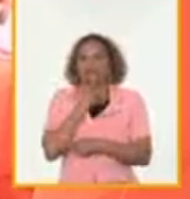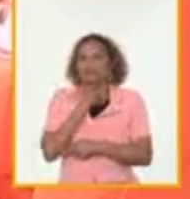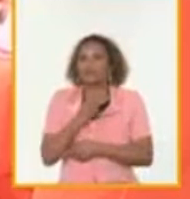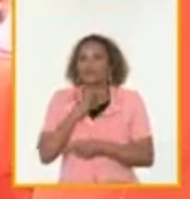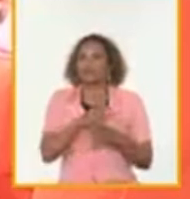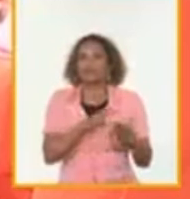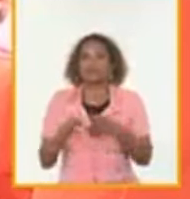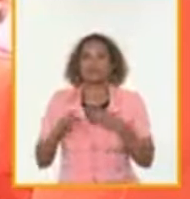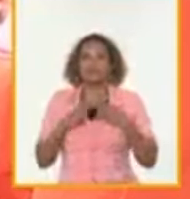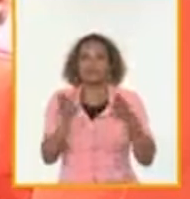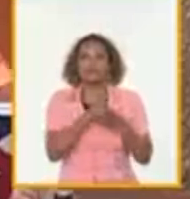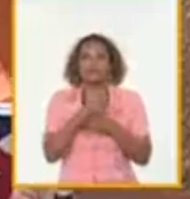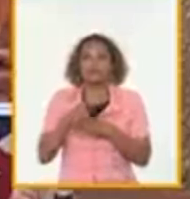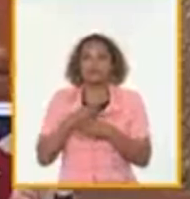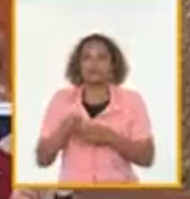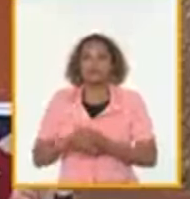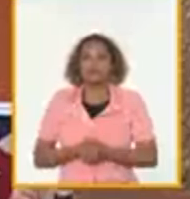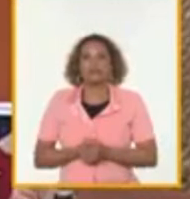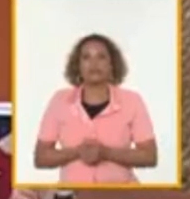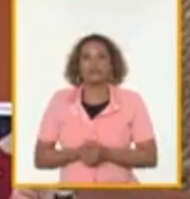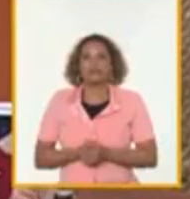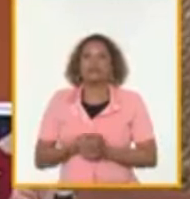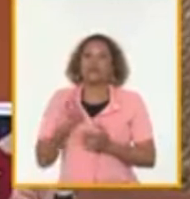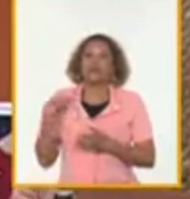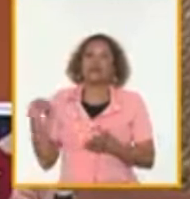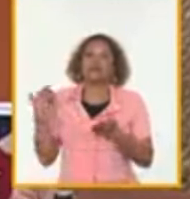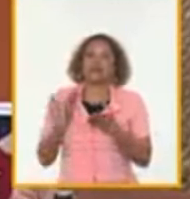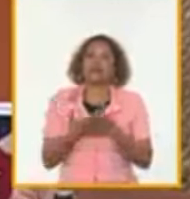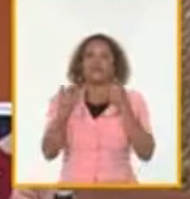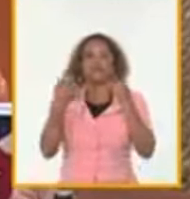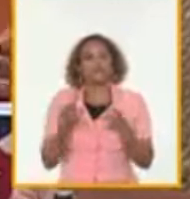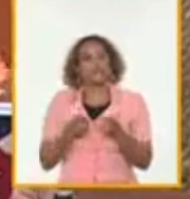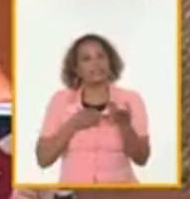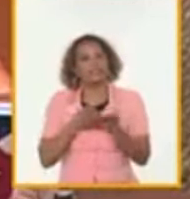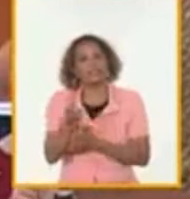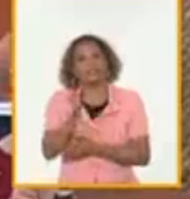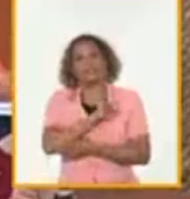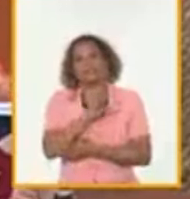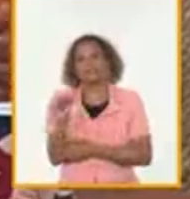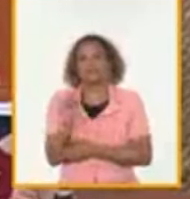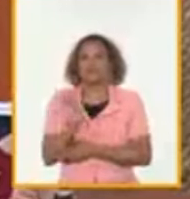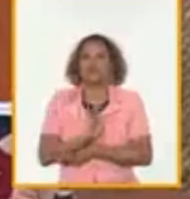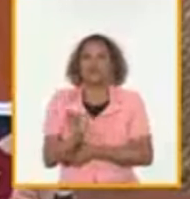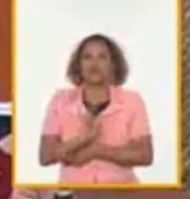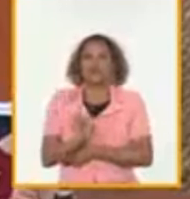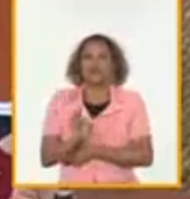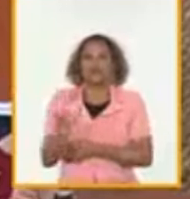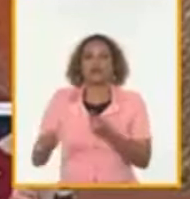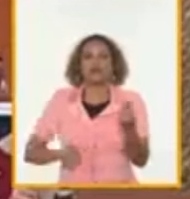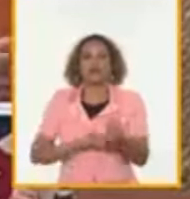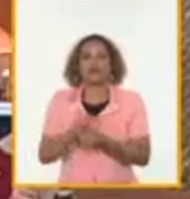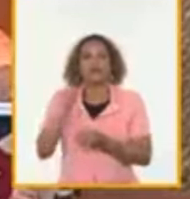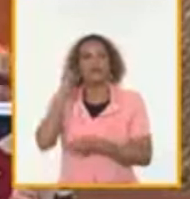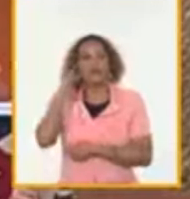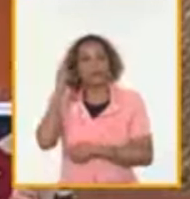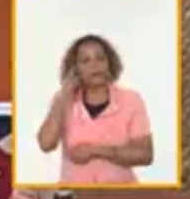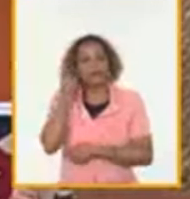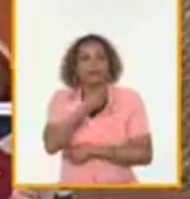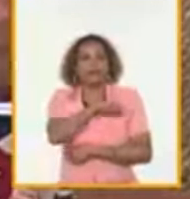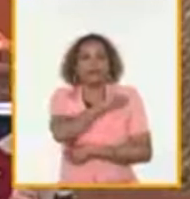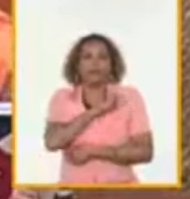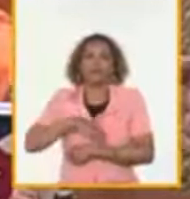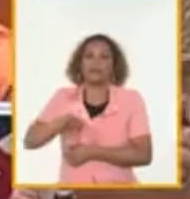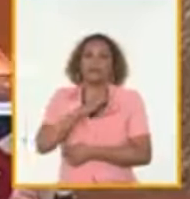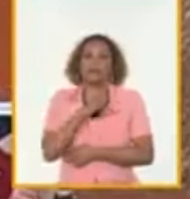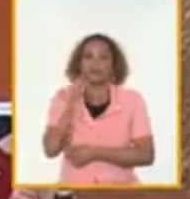comunidades diferenciadamente pero aún no hemos logrado todo lo que necesitamos en ella no hemos logrado todo el cambio de mentalidad que necesitamos en las